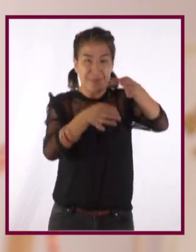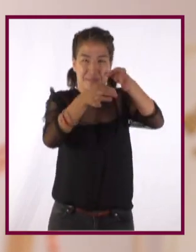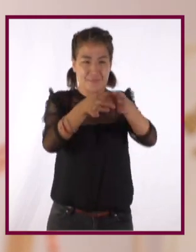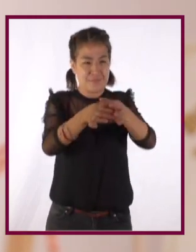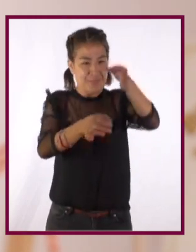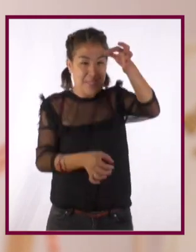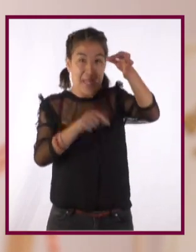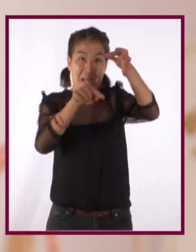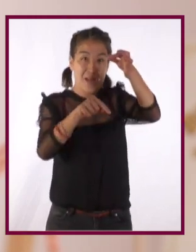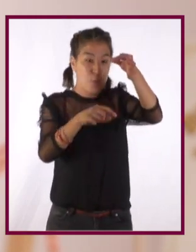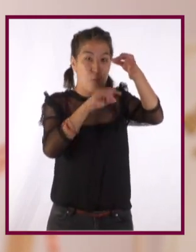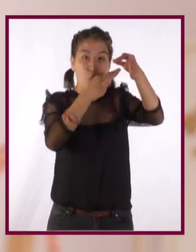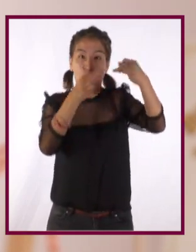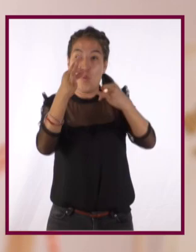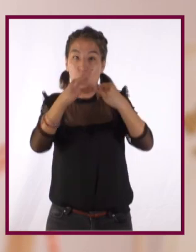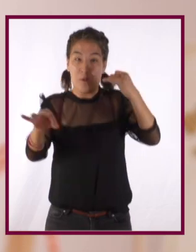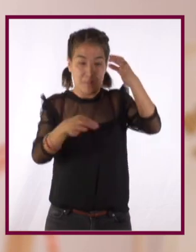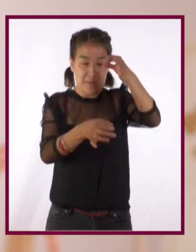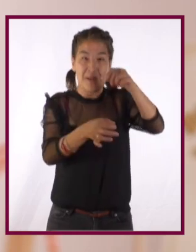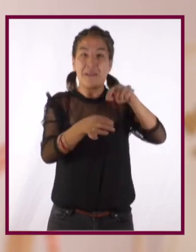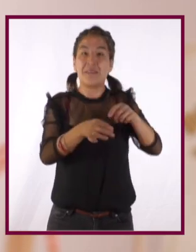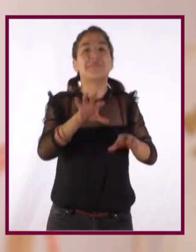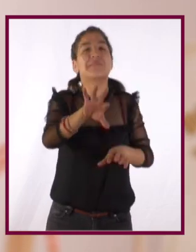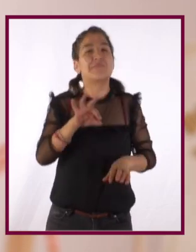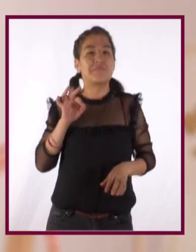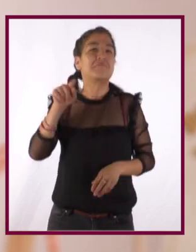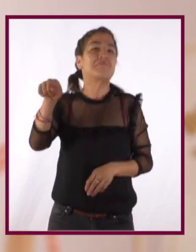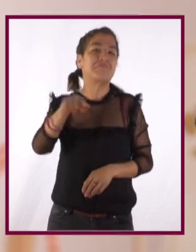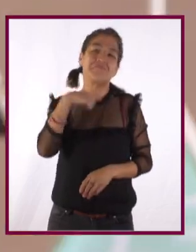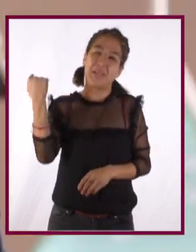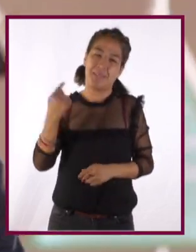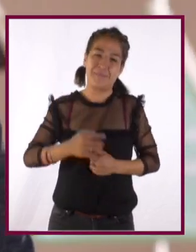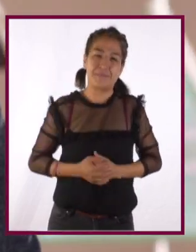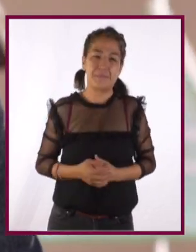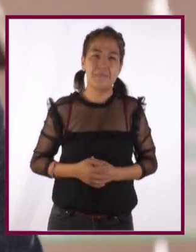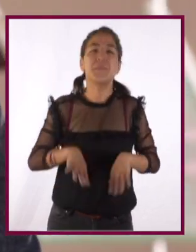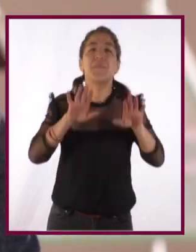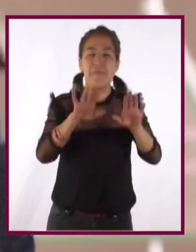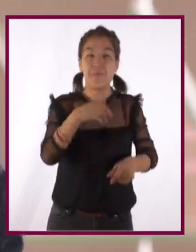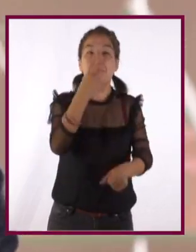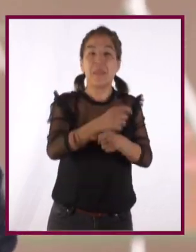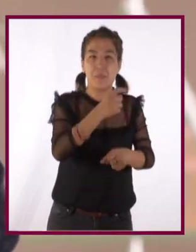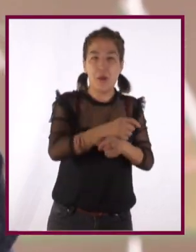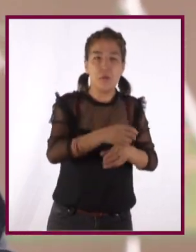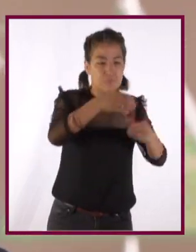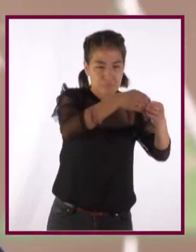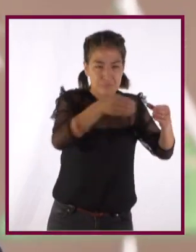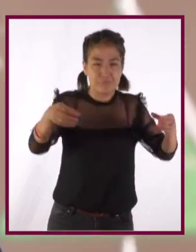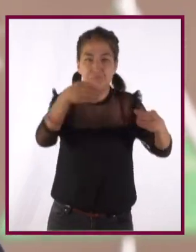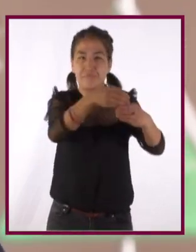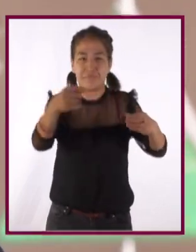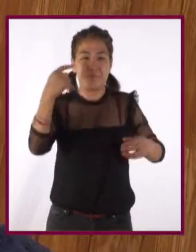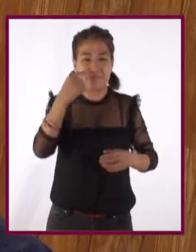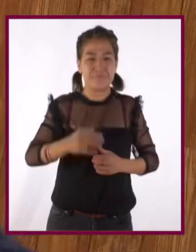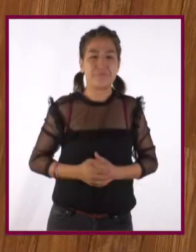quitar la última ficha, por lo que quien se quede con la última va a perder. Bueno, antes vamos a acomodar las